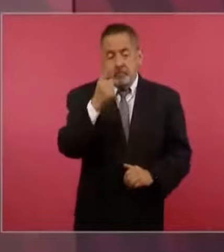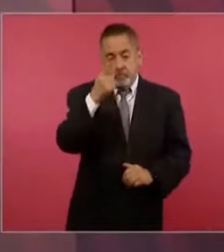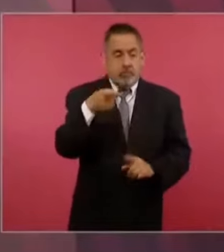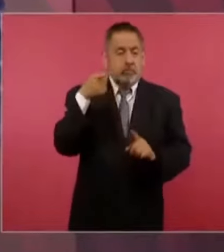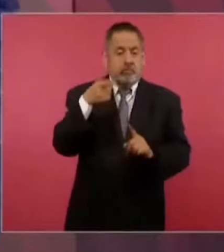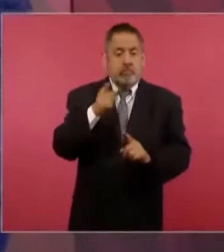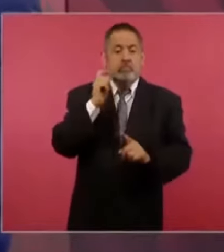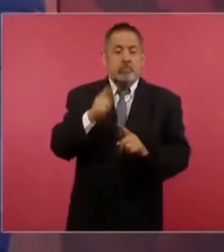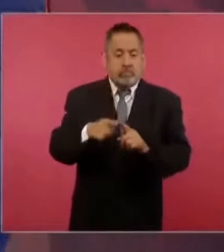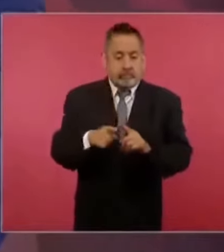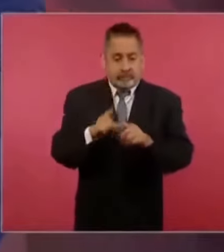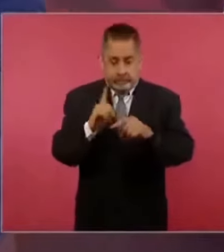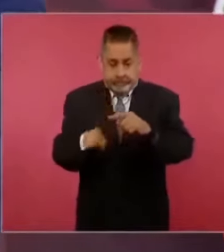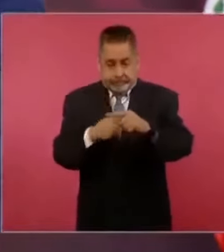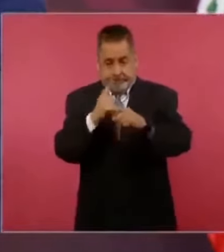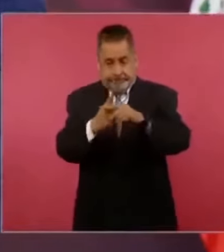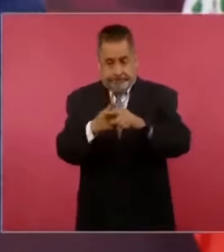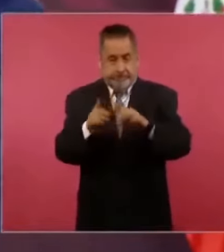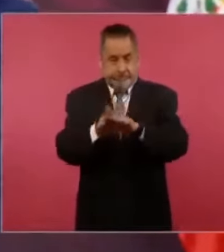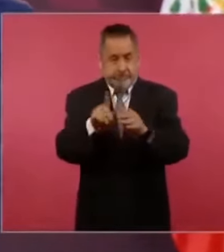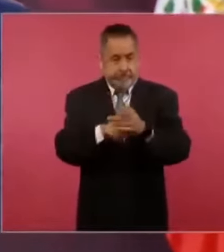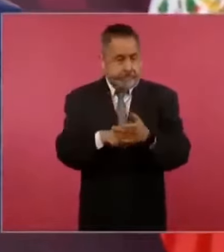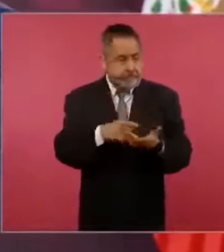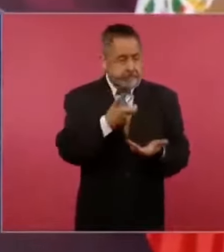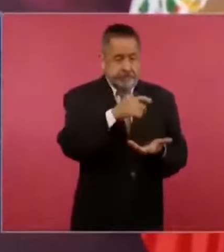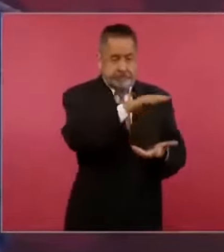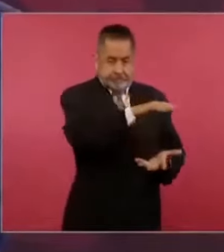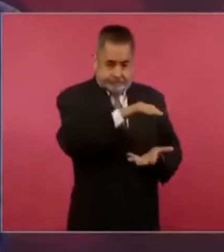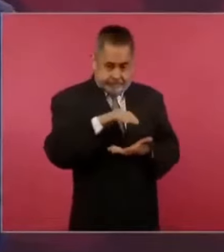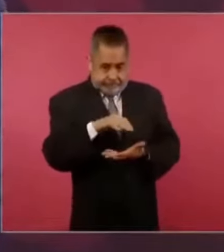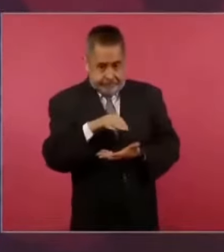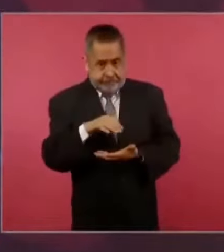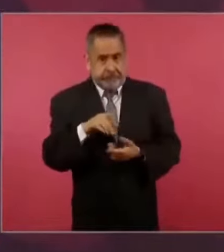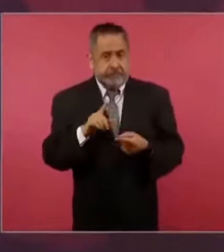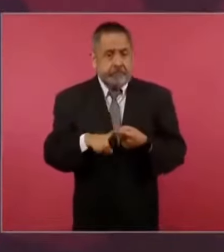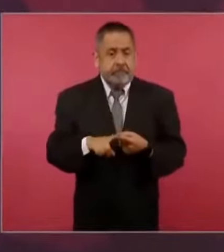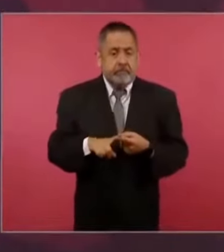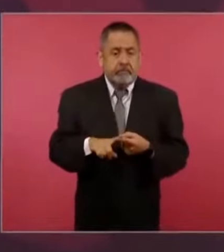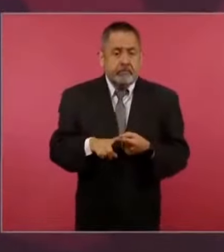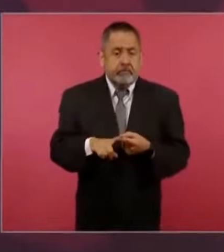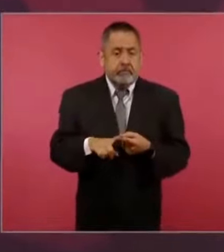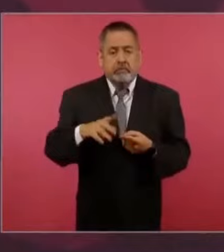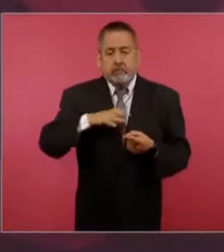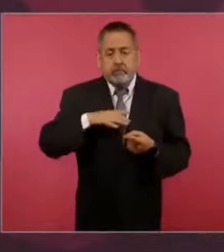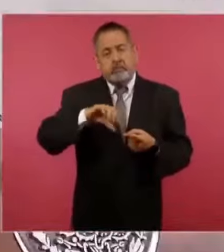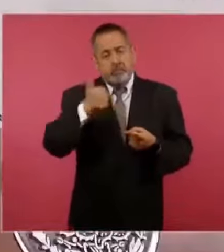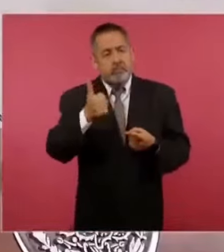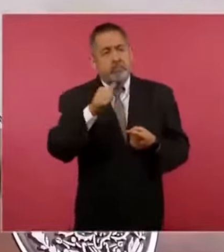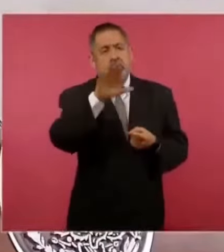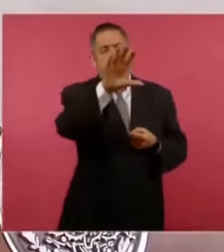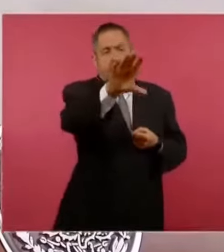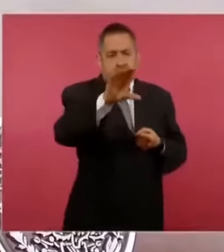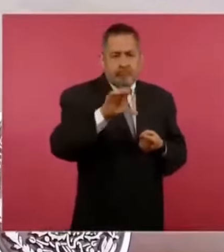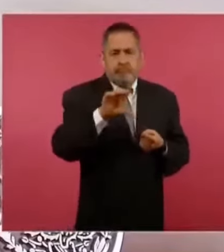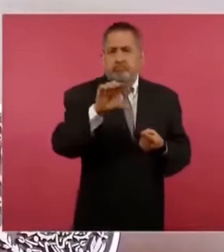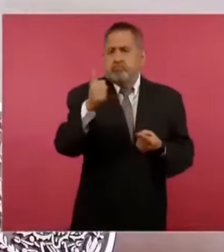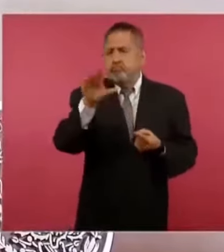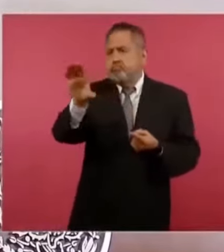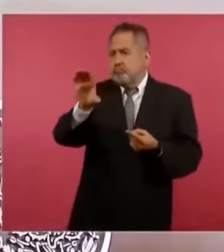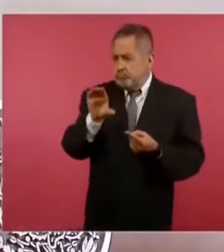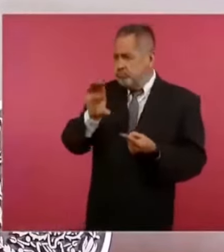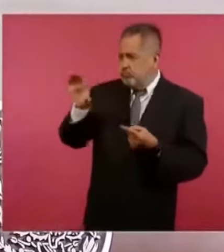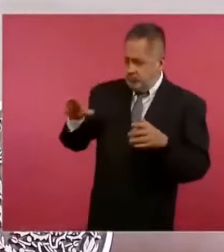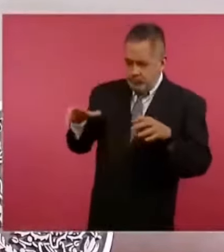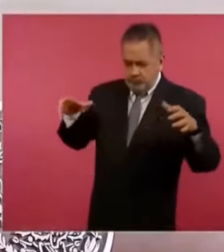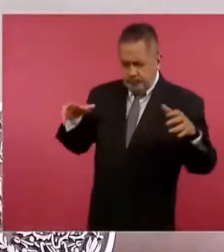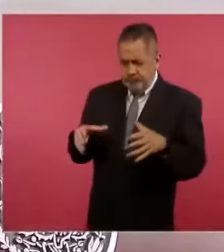hecho que además de ese recurso Pues cuenta con otras fuentes